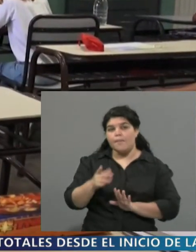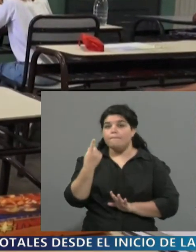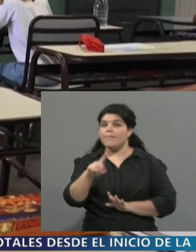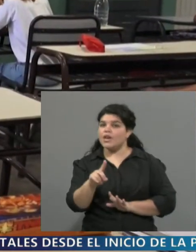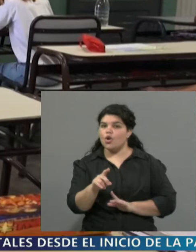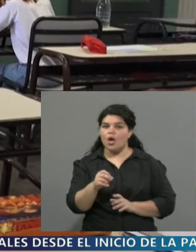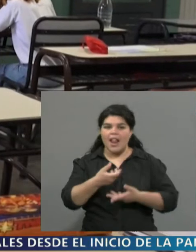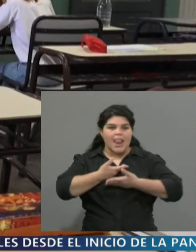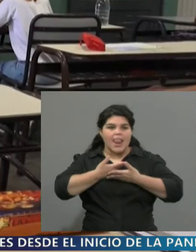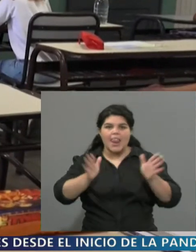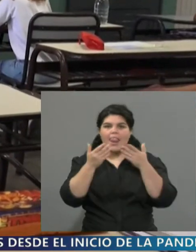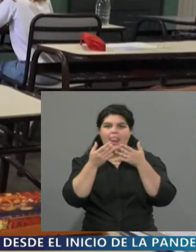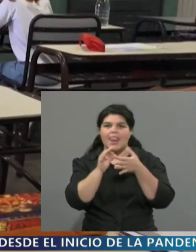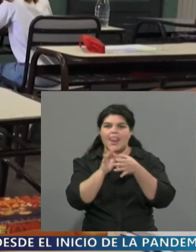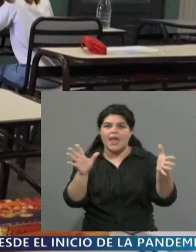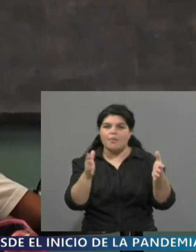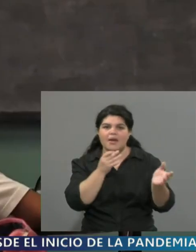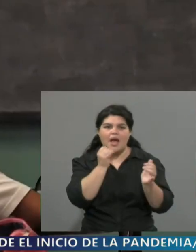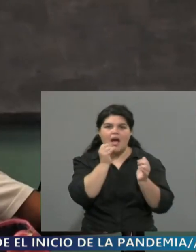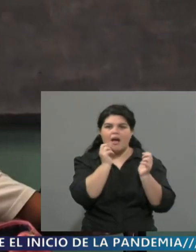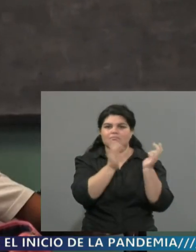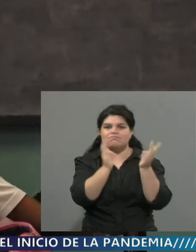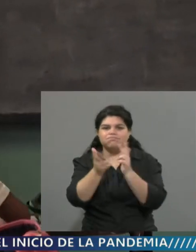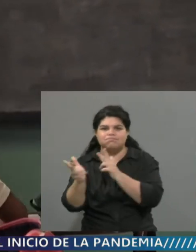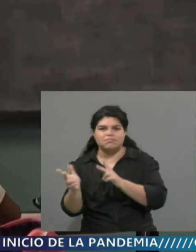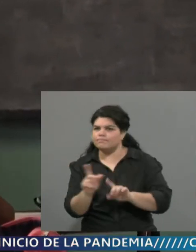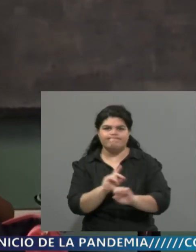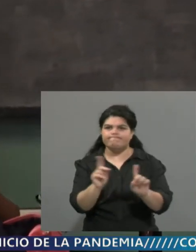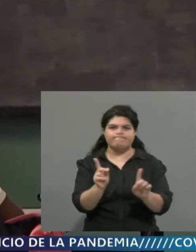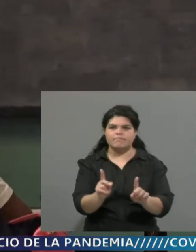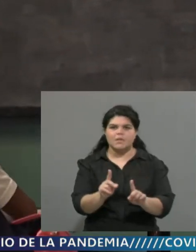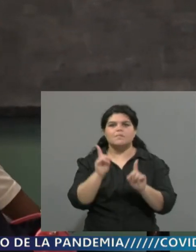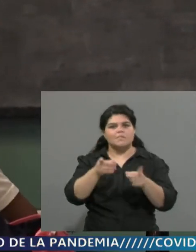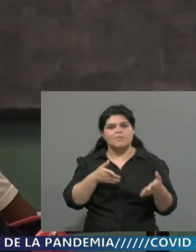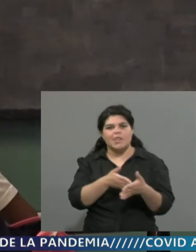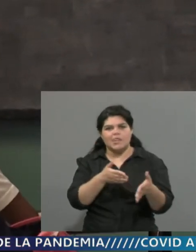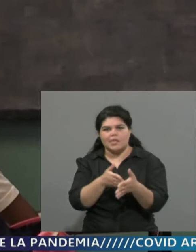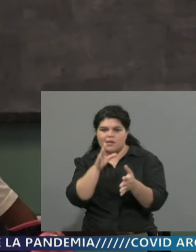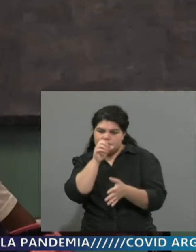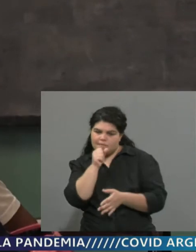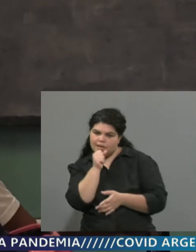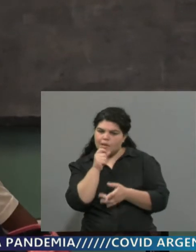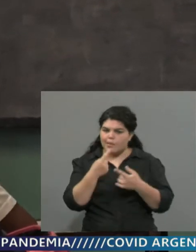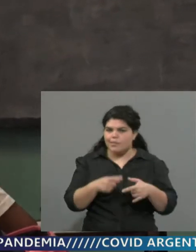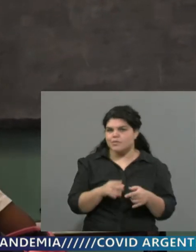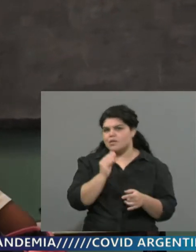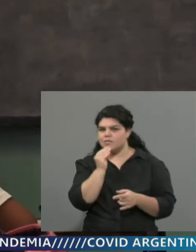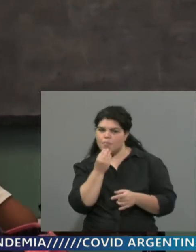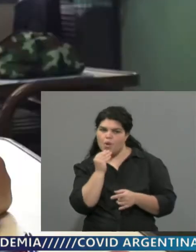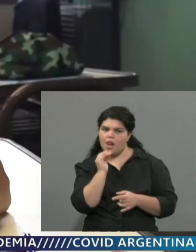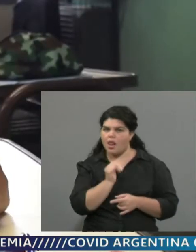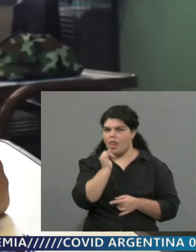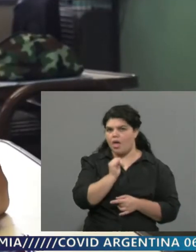yo. Es un acercamiento en general, así como el paradigma moralista, una educación sexual con una visión amenazante